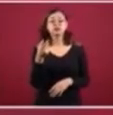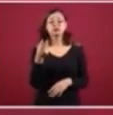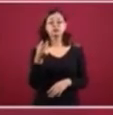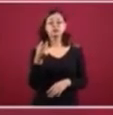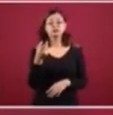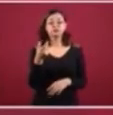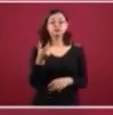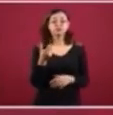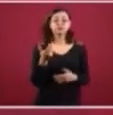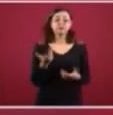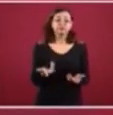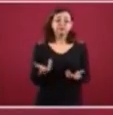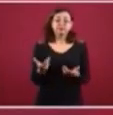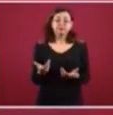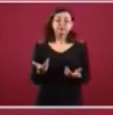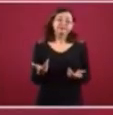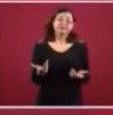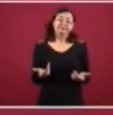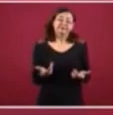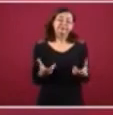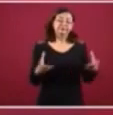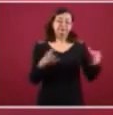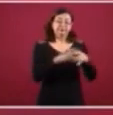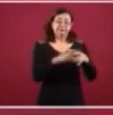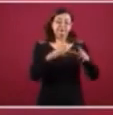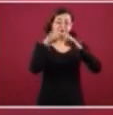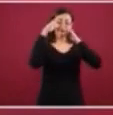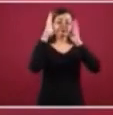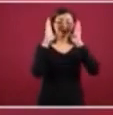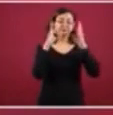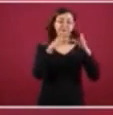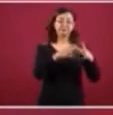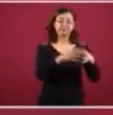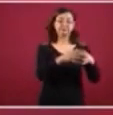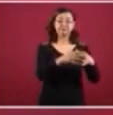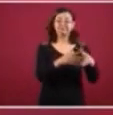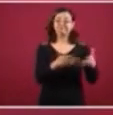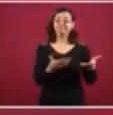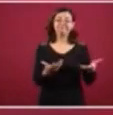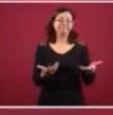los conservadores no podrían